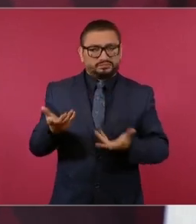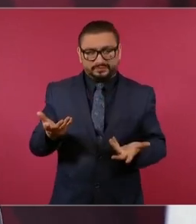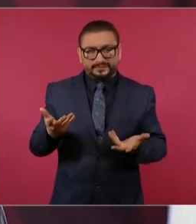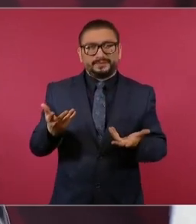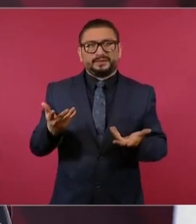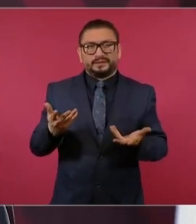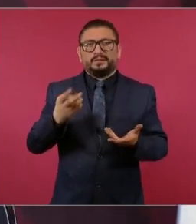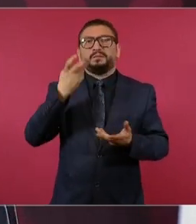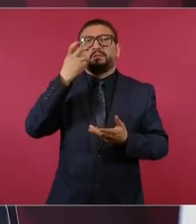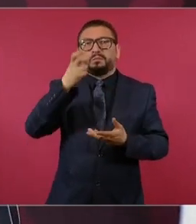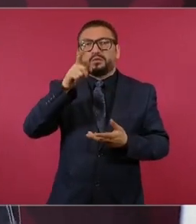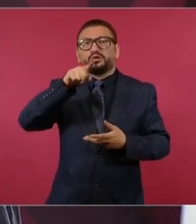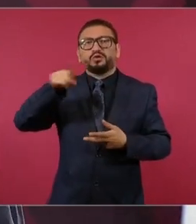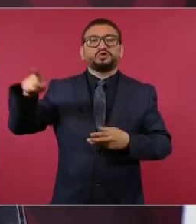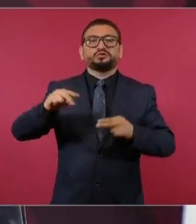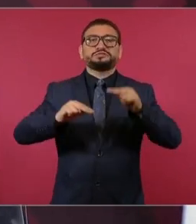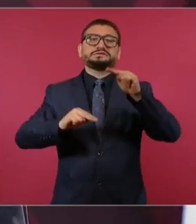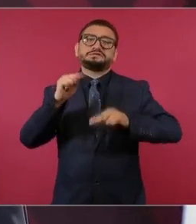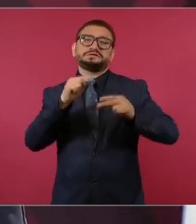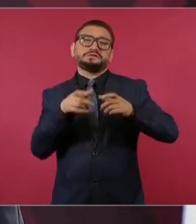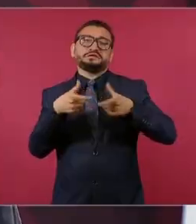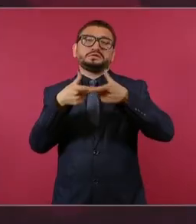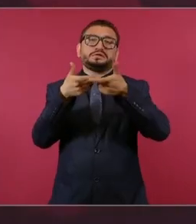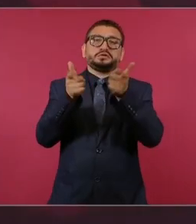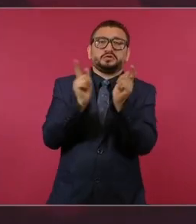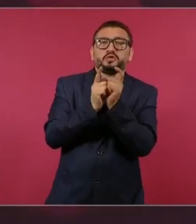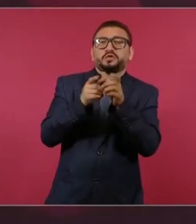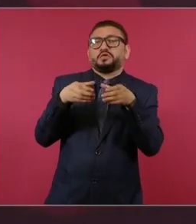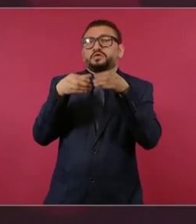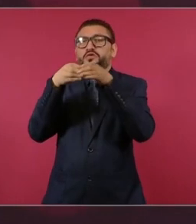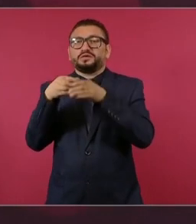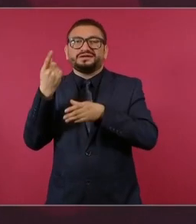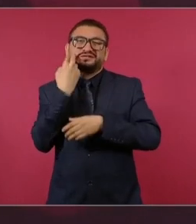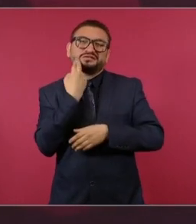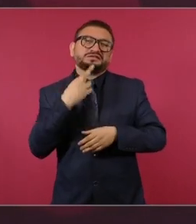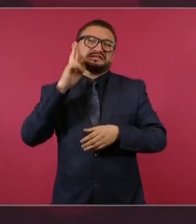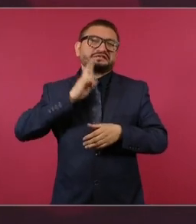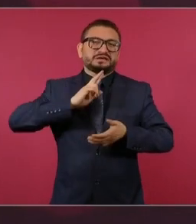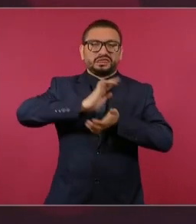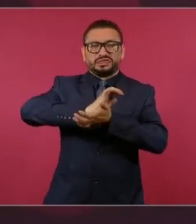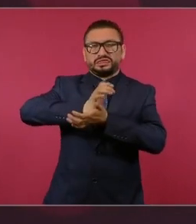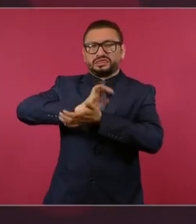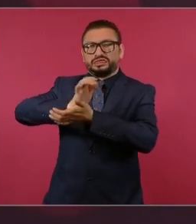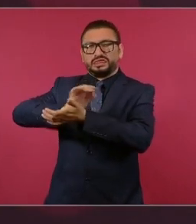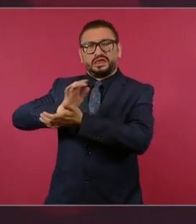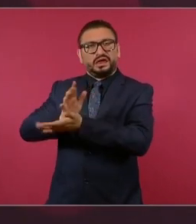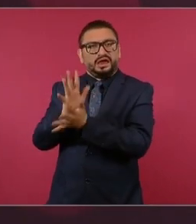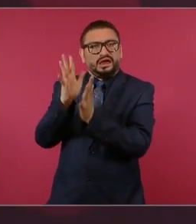Por eso son clasistas y son racistas y discriminan.